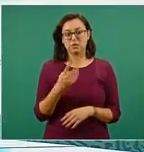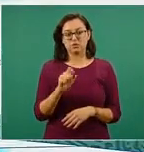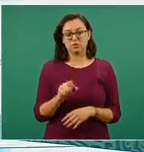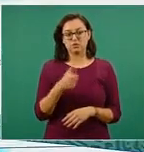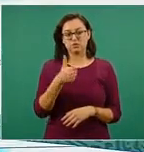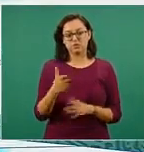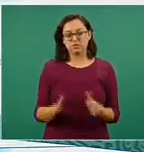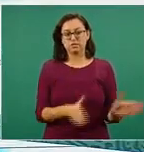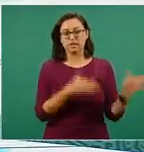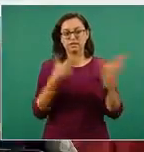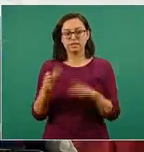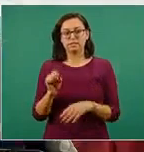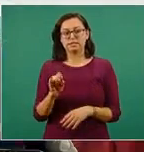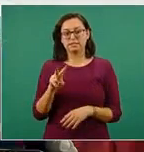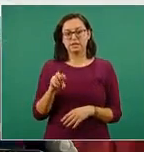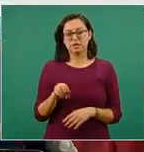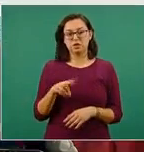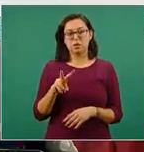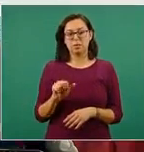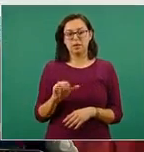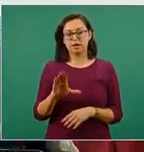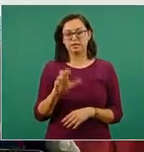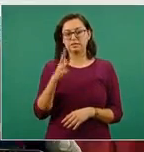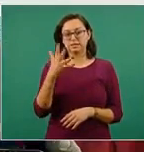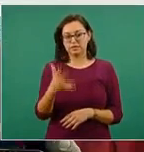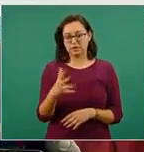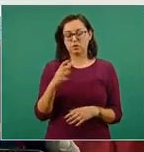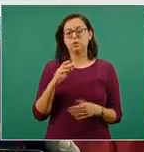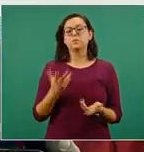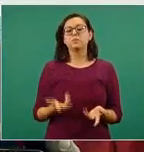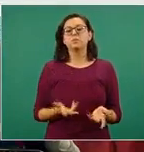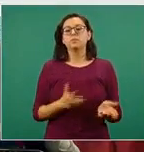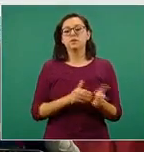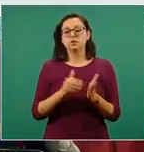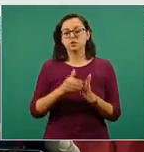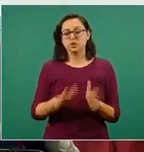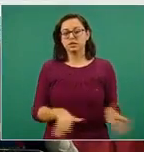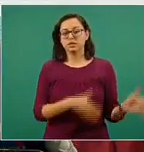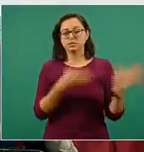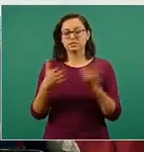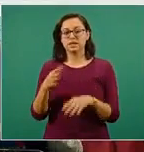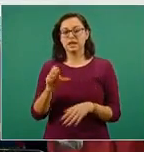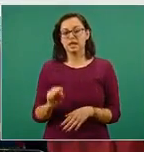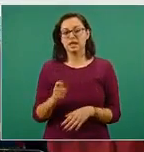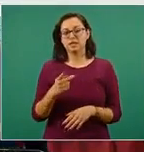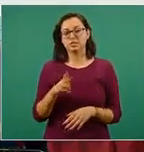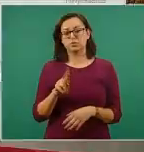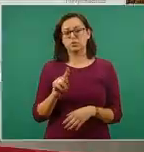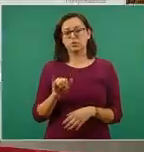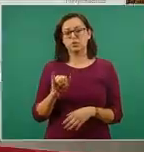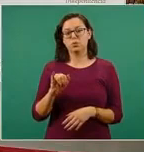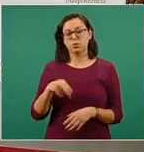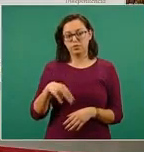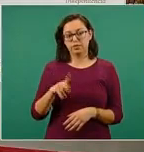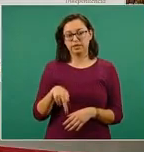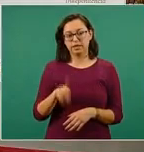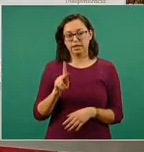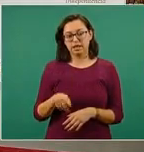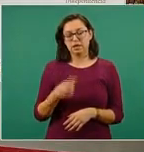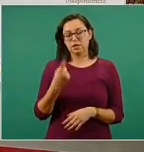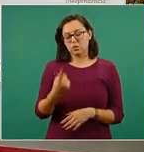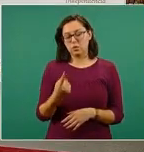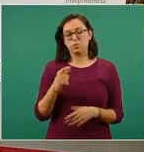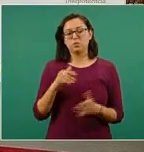millones, Sputnik 1.9 millones y CanSino 3.2 millones de dosis que se